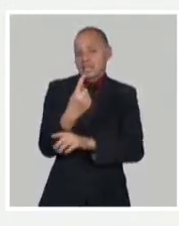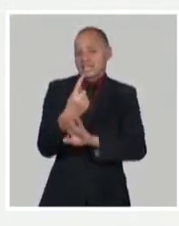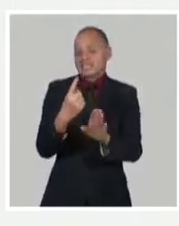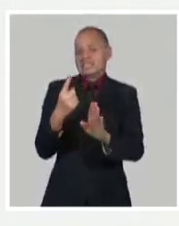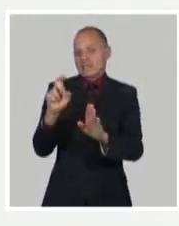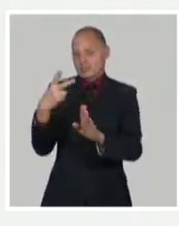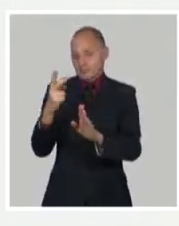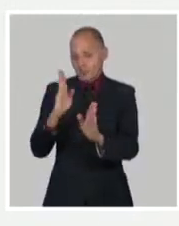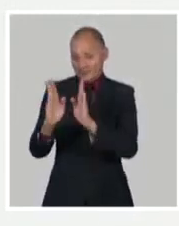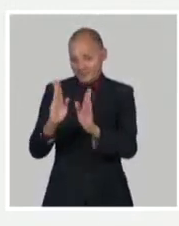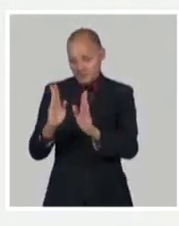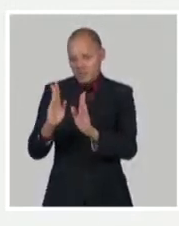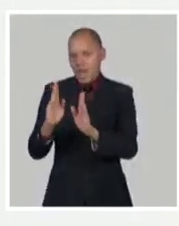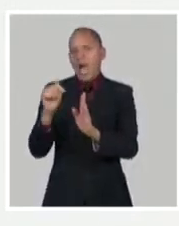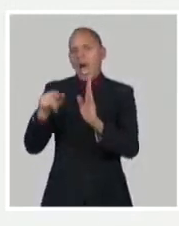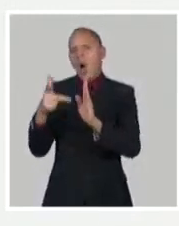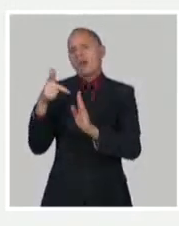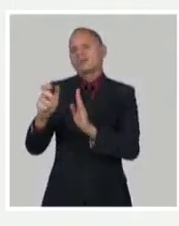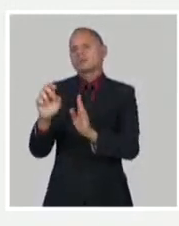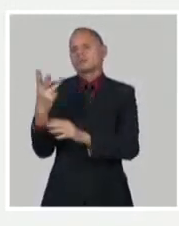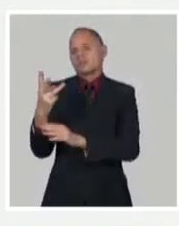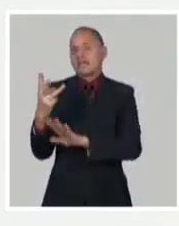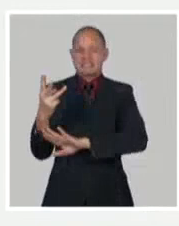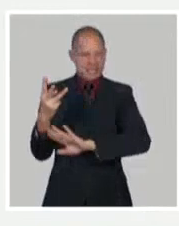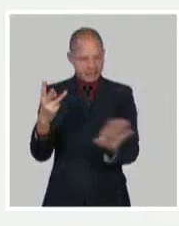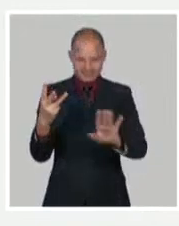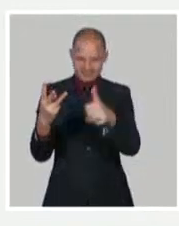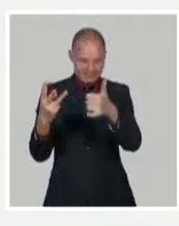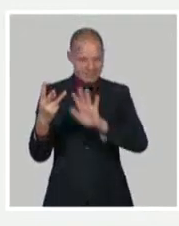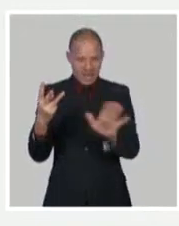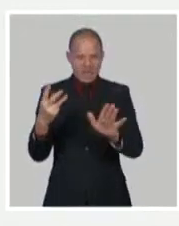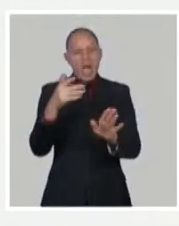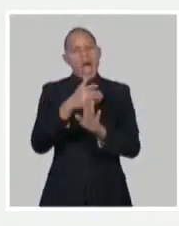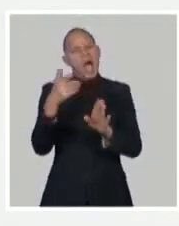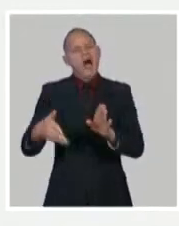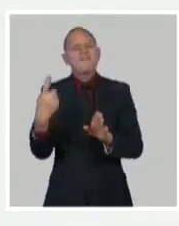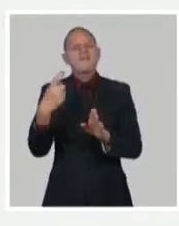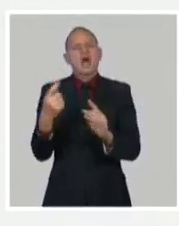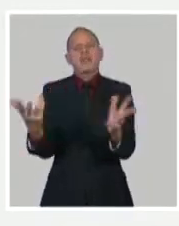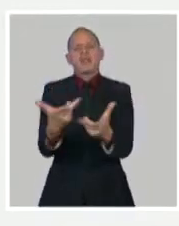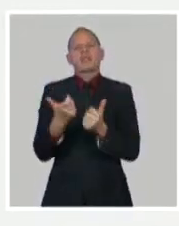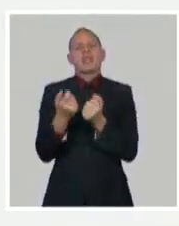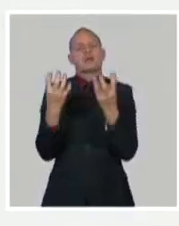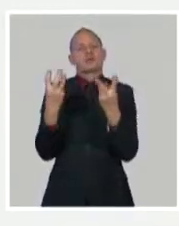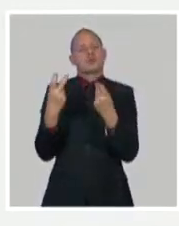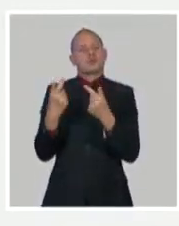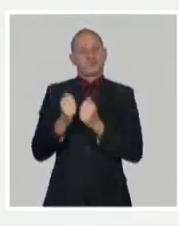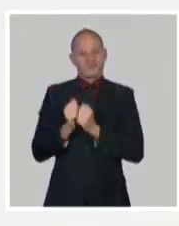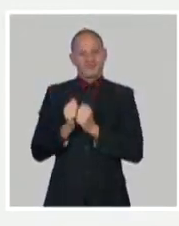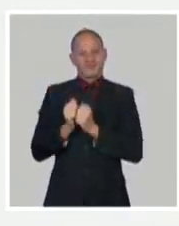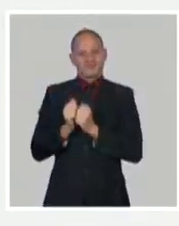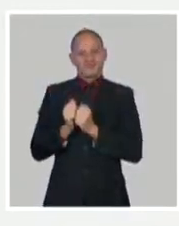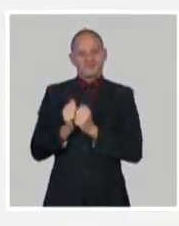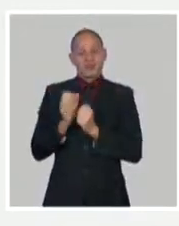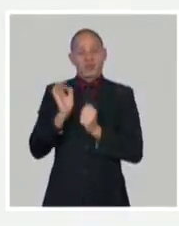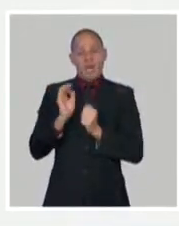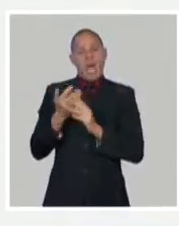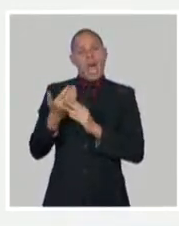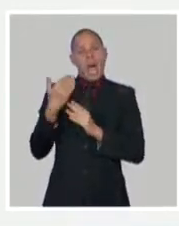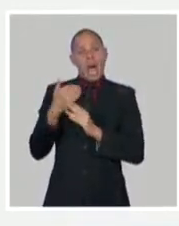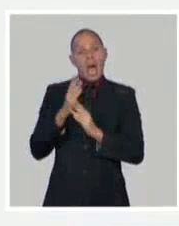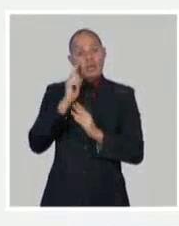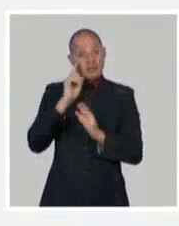dosis ya se aplicó, estamos esperando los resultados. Si confirmamos los resultados que tuvimos con el primer grupo,